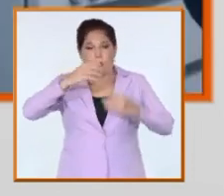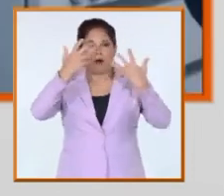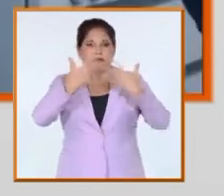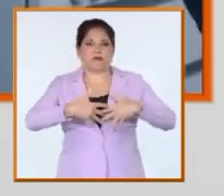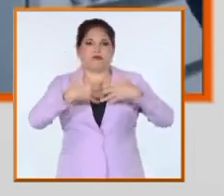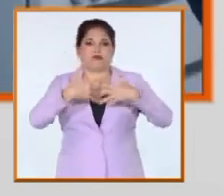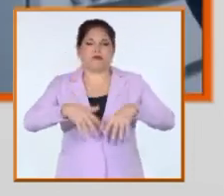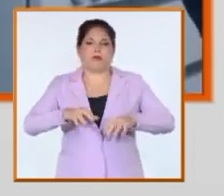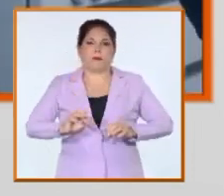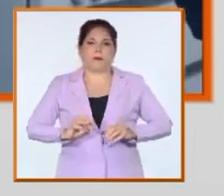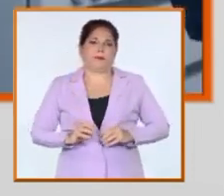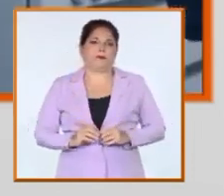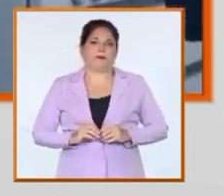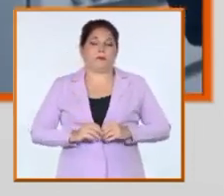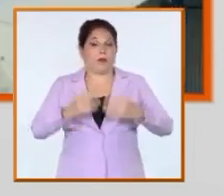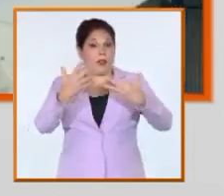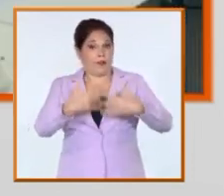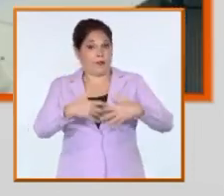sentido